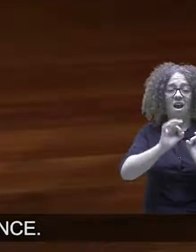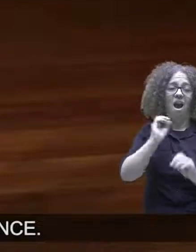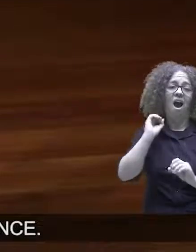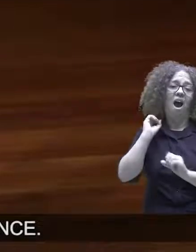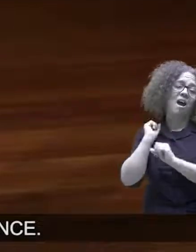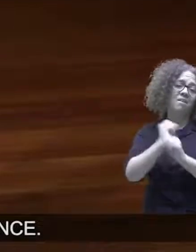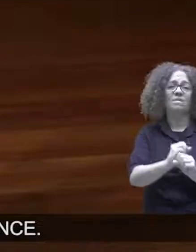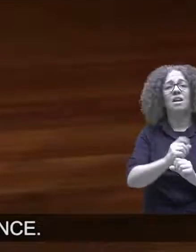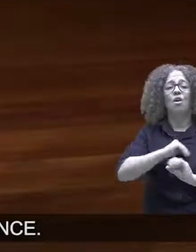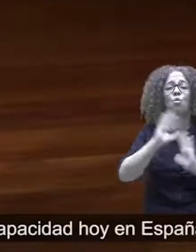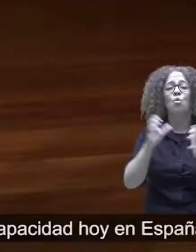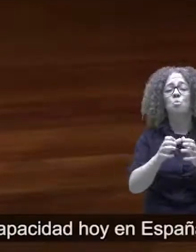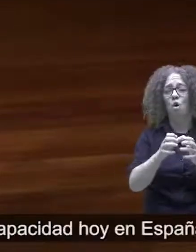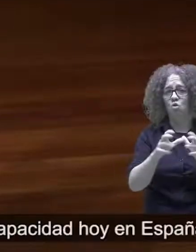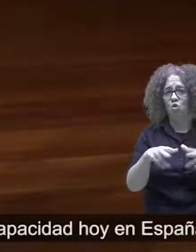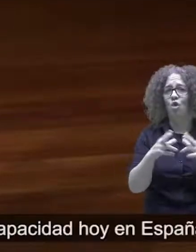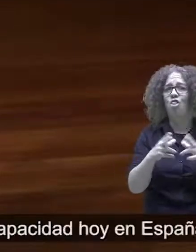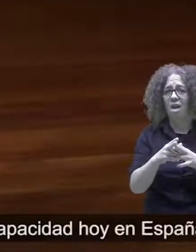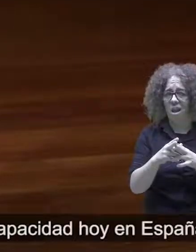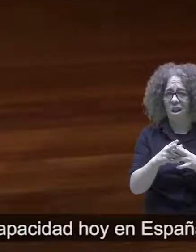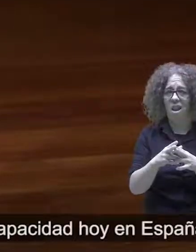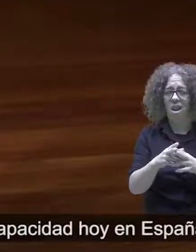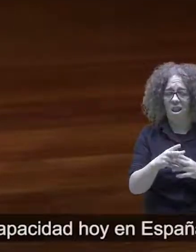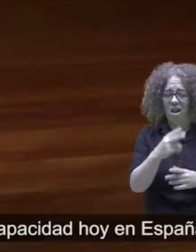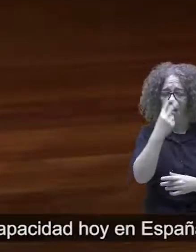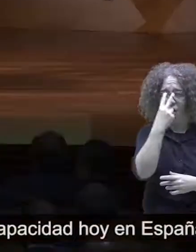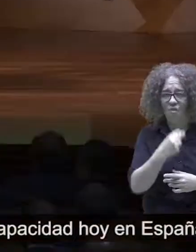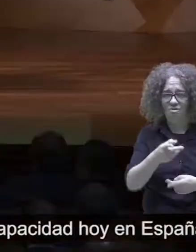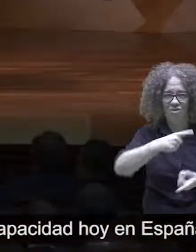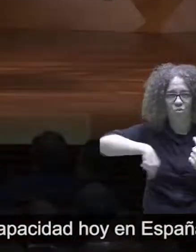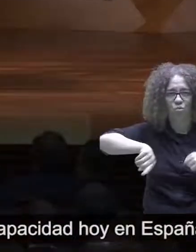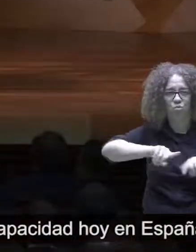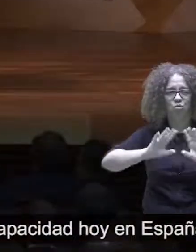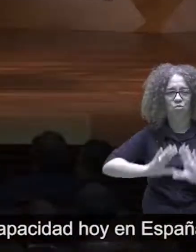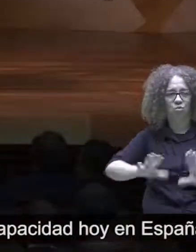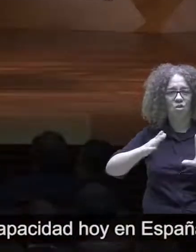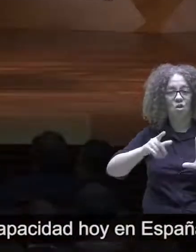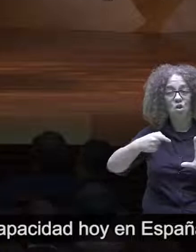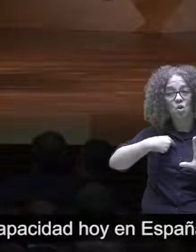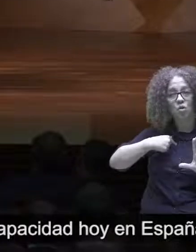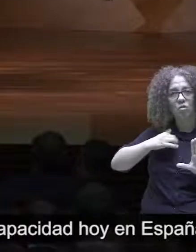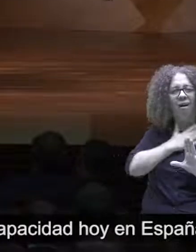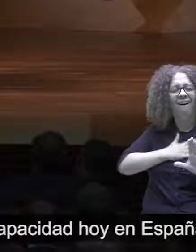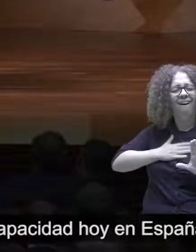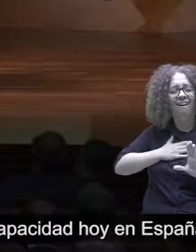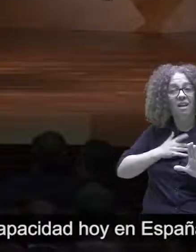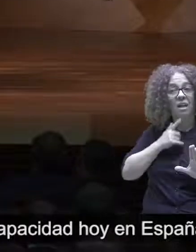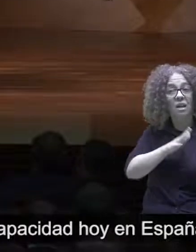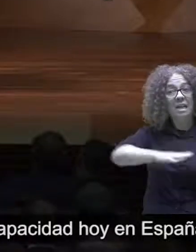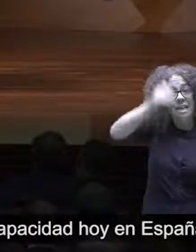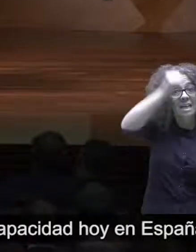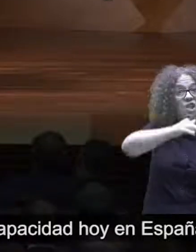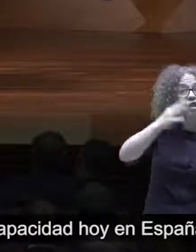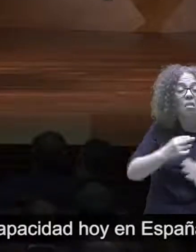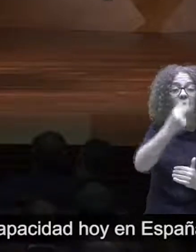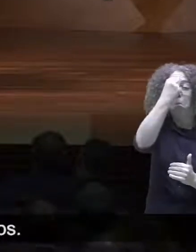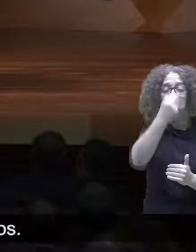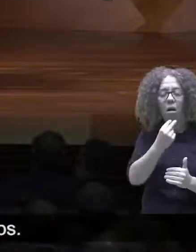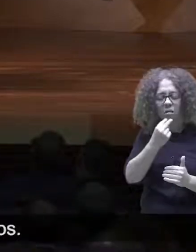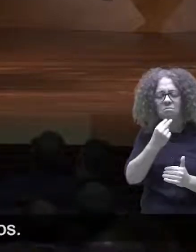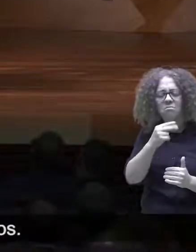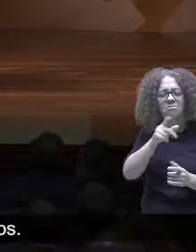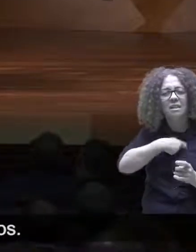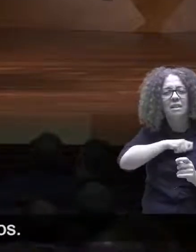del Grupo Social 11. Estamos satisfechos de que un niño o una niña ciega con discapacidad hoy en